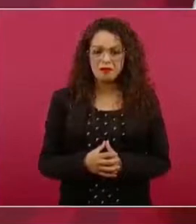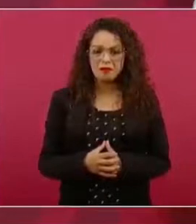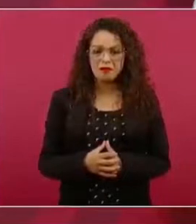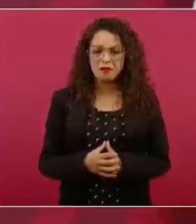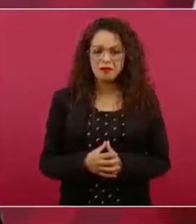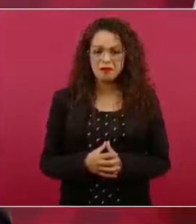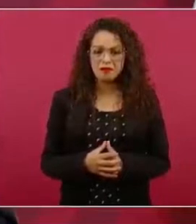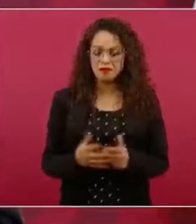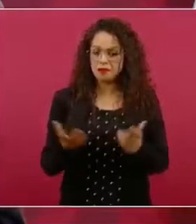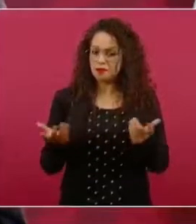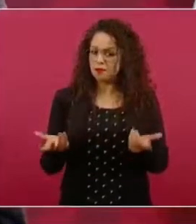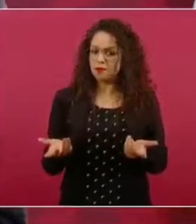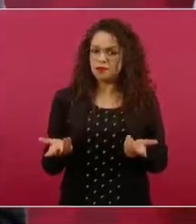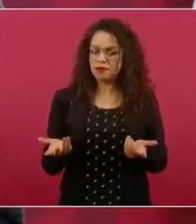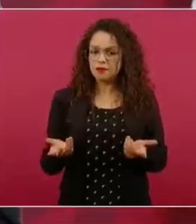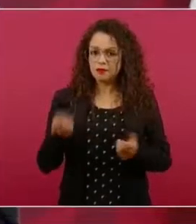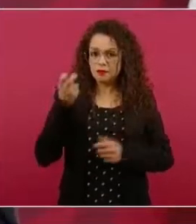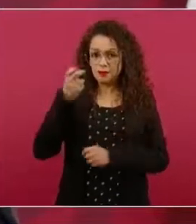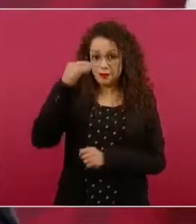como si eso fuese